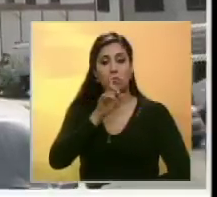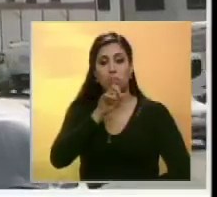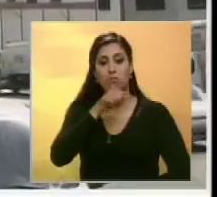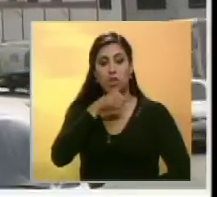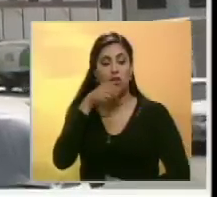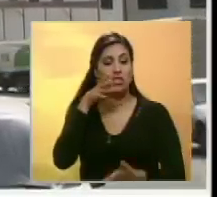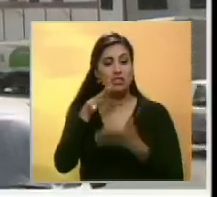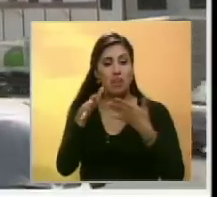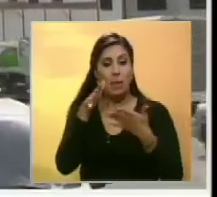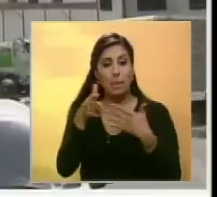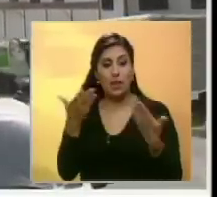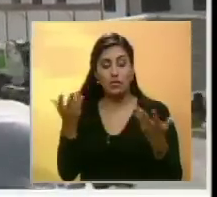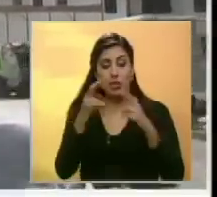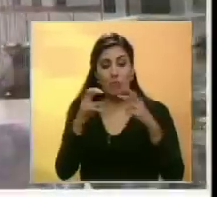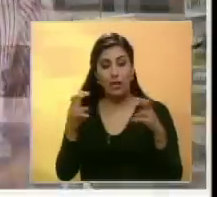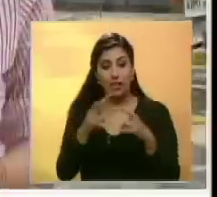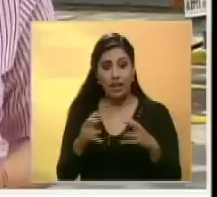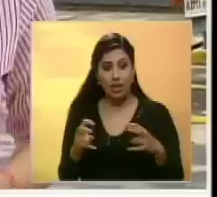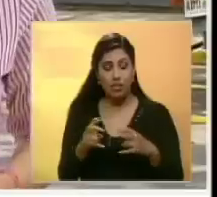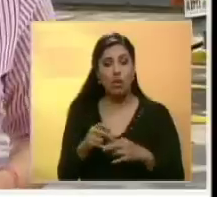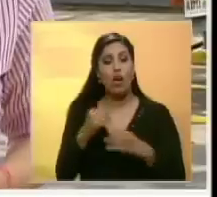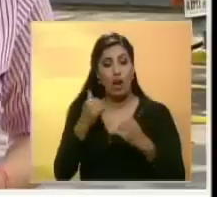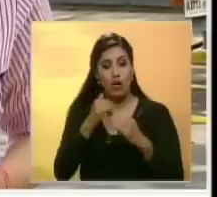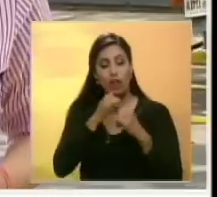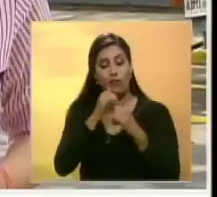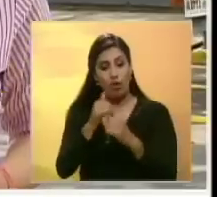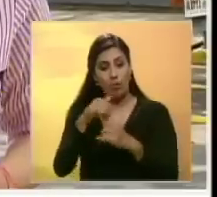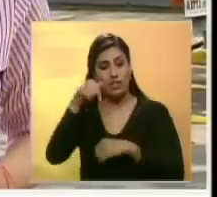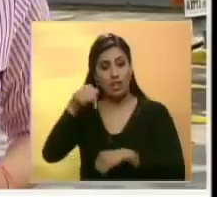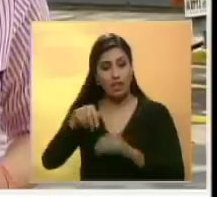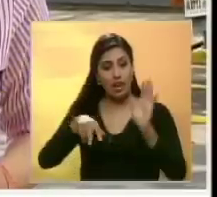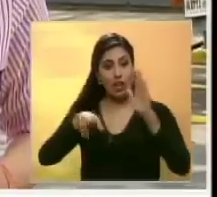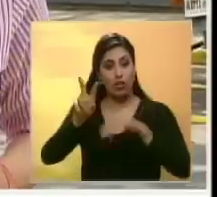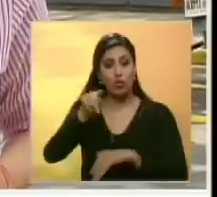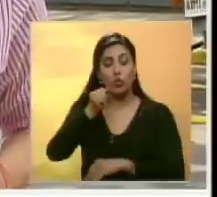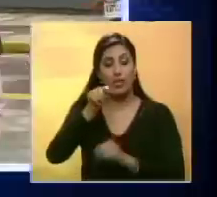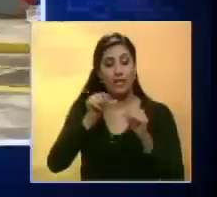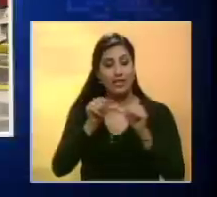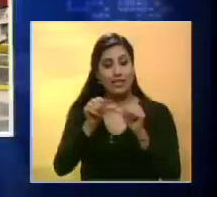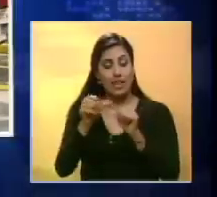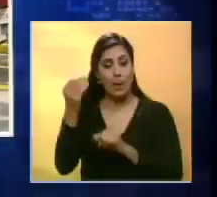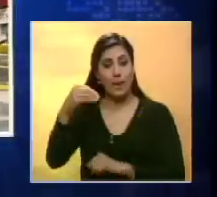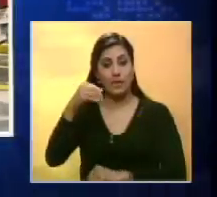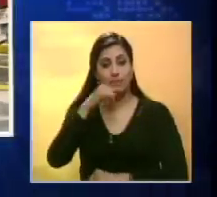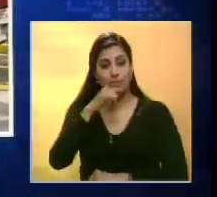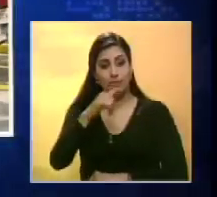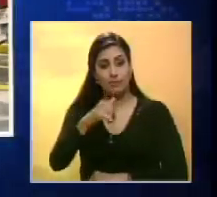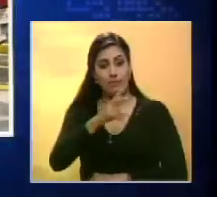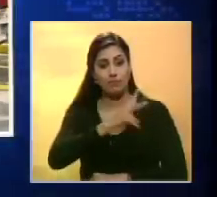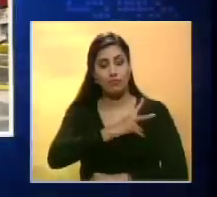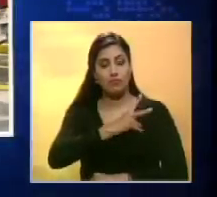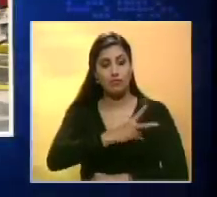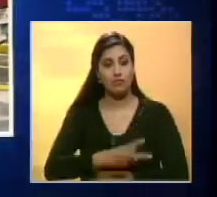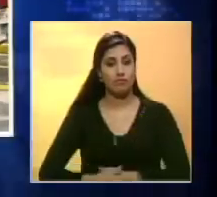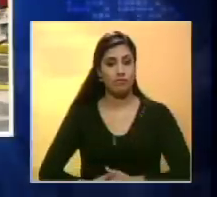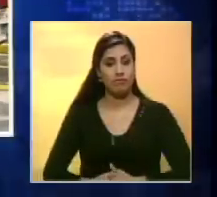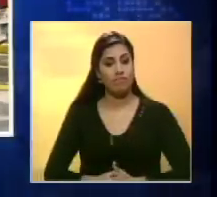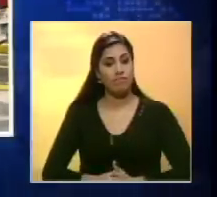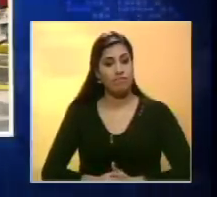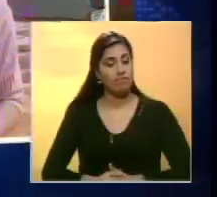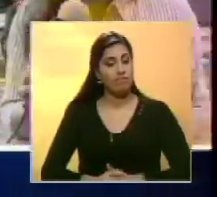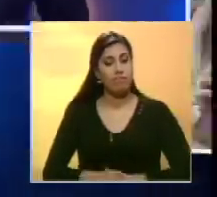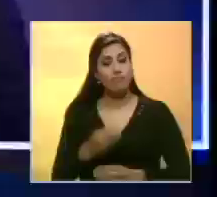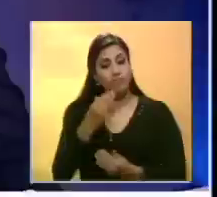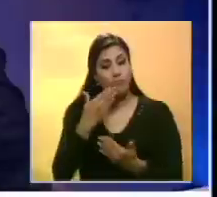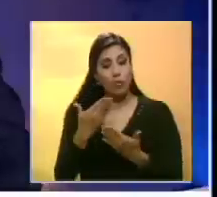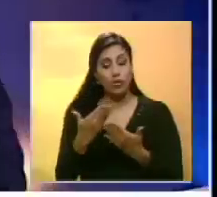detalles sobre los avances de la investigación. Es el reporte que tenemos a esta hora del mediodía. Ustedes continúen con más de la emisión meridiana de su noticiero Venevisión.